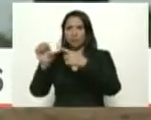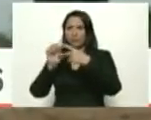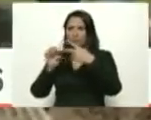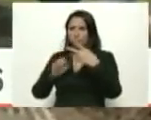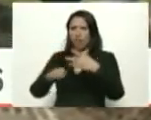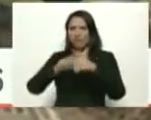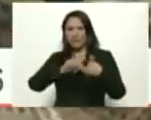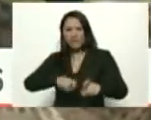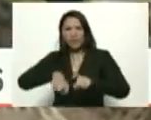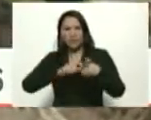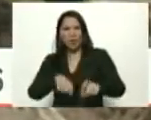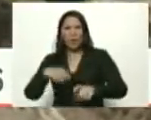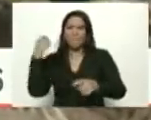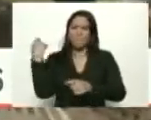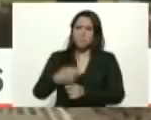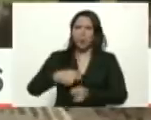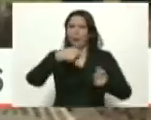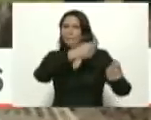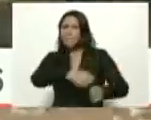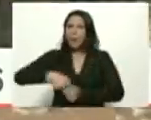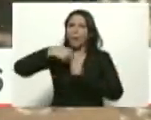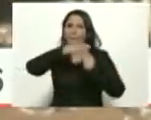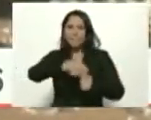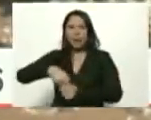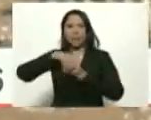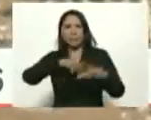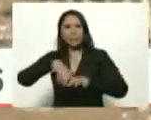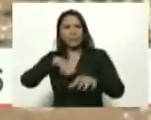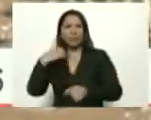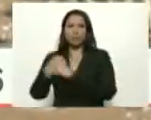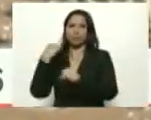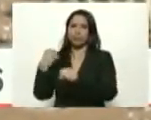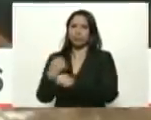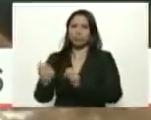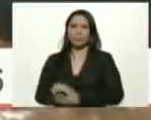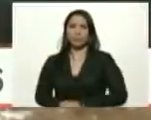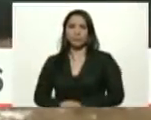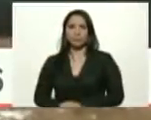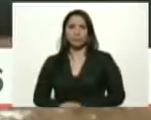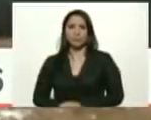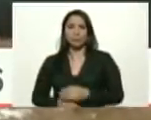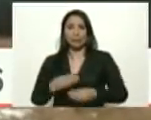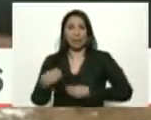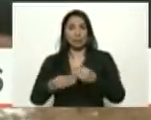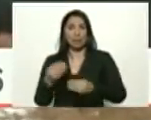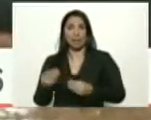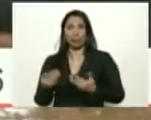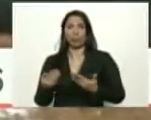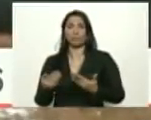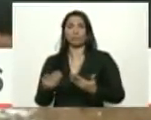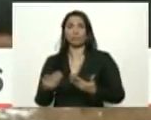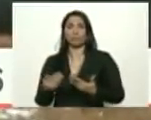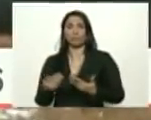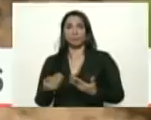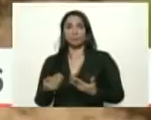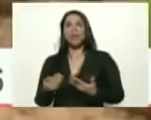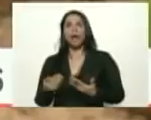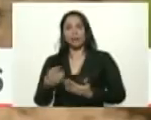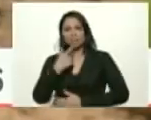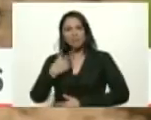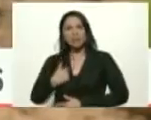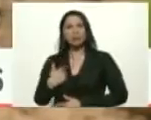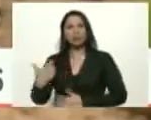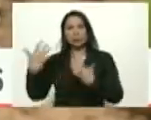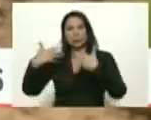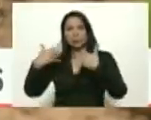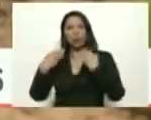el pico, la pala, con lo que ellos tienen para llevar a cabo el proceso, aplicando esa máxima que usted nos ha señalado.